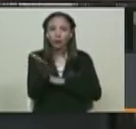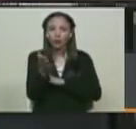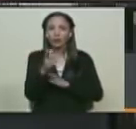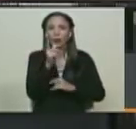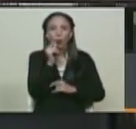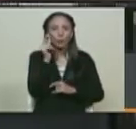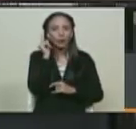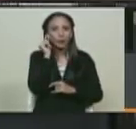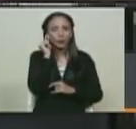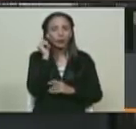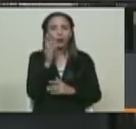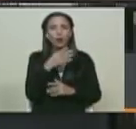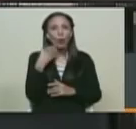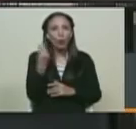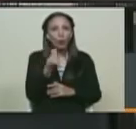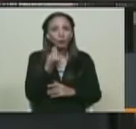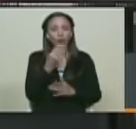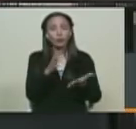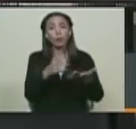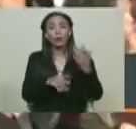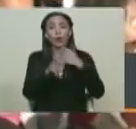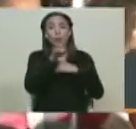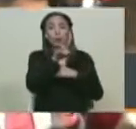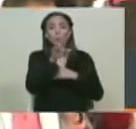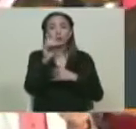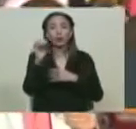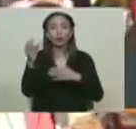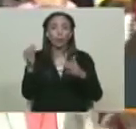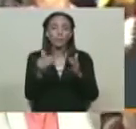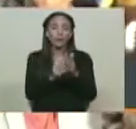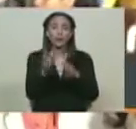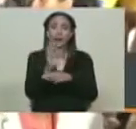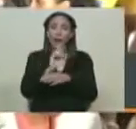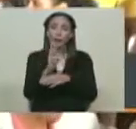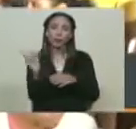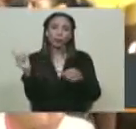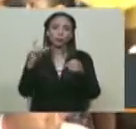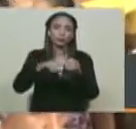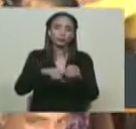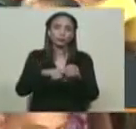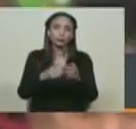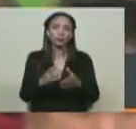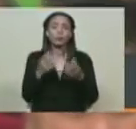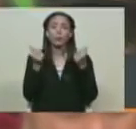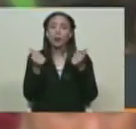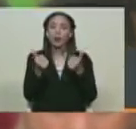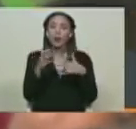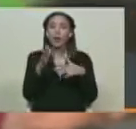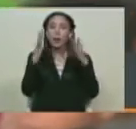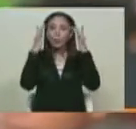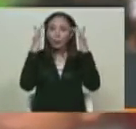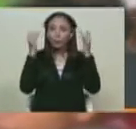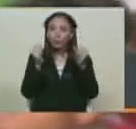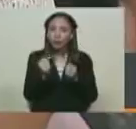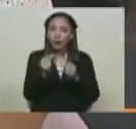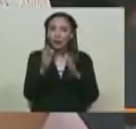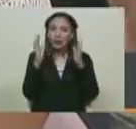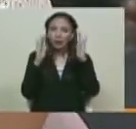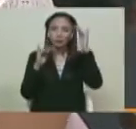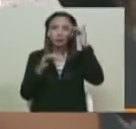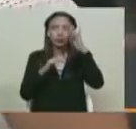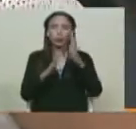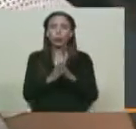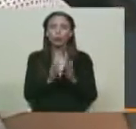muchachas. Tenemos que llegar a los 200.000 brigadistas pronto. Bien entrenados, bien atendidos, con